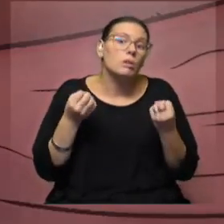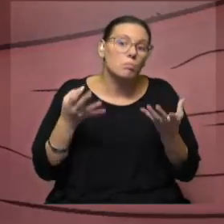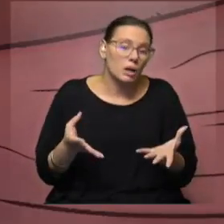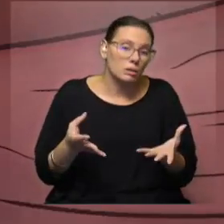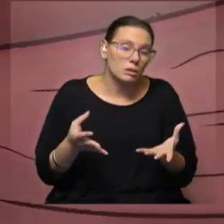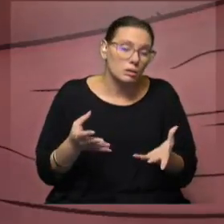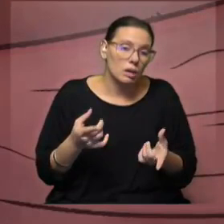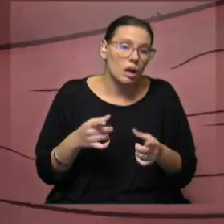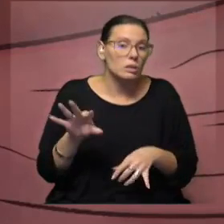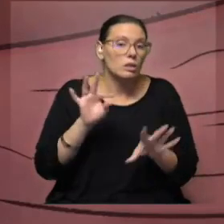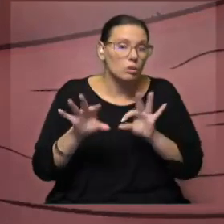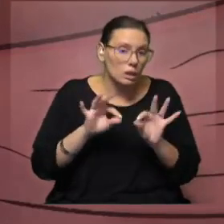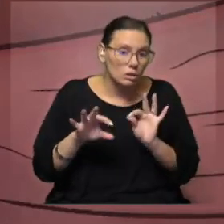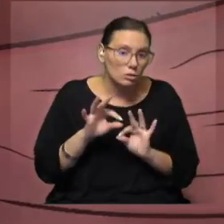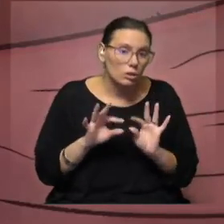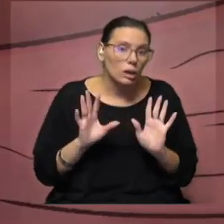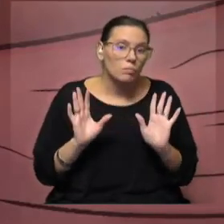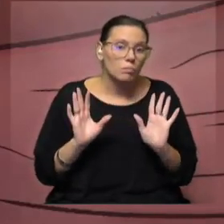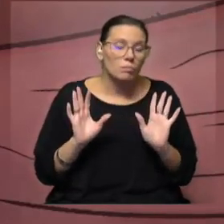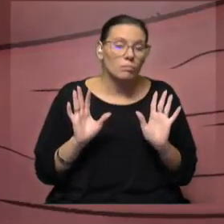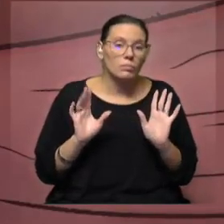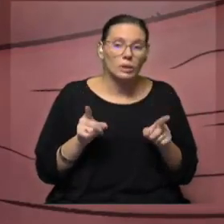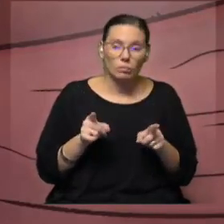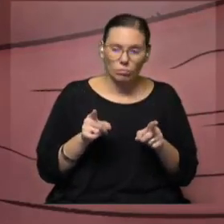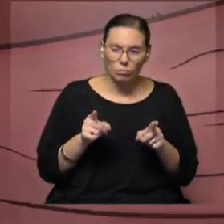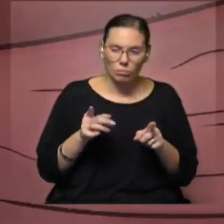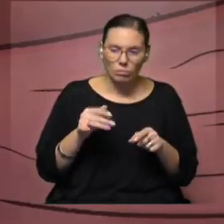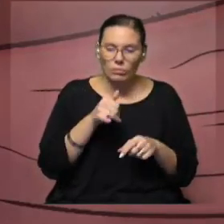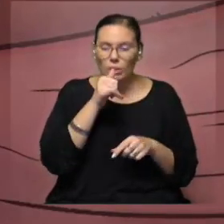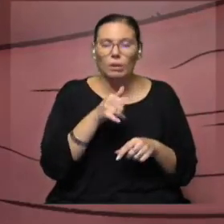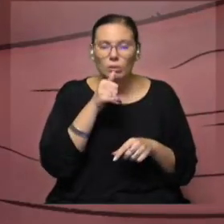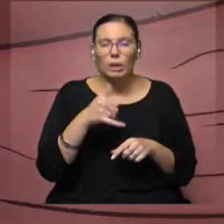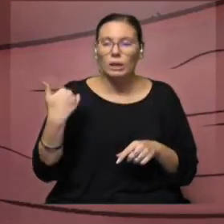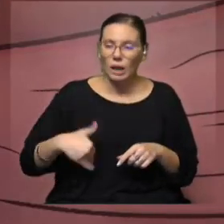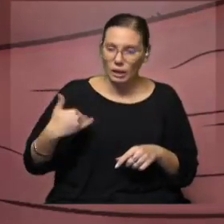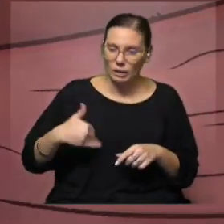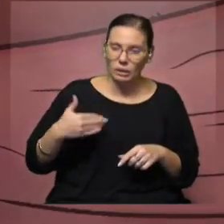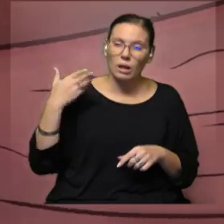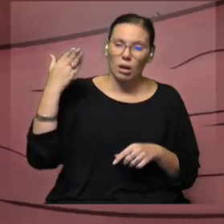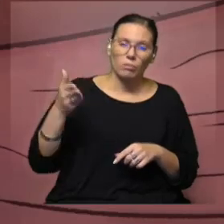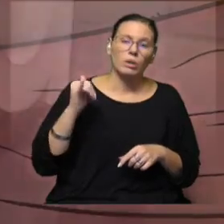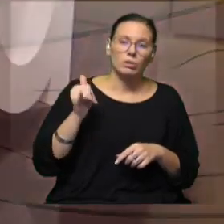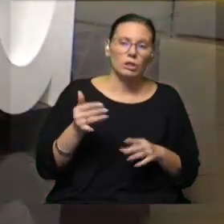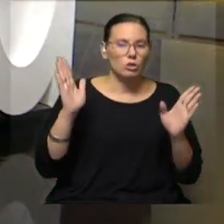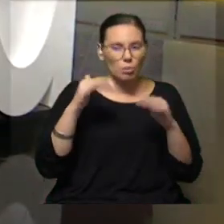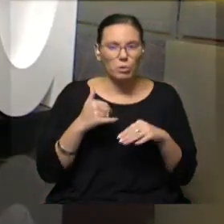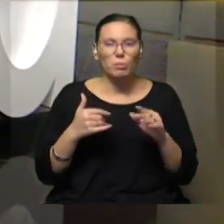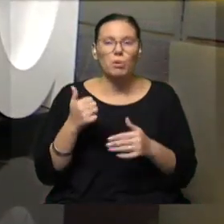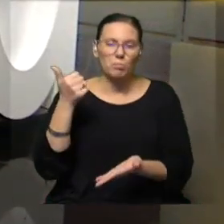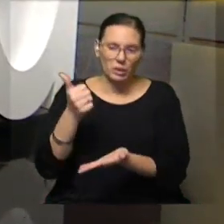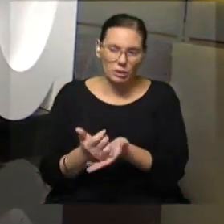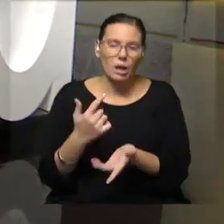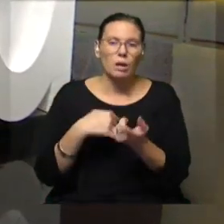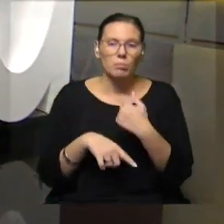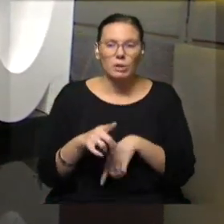cuál queda nominado, si... Estuvieron, uno hoy nos contaban fuera de cámara, en Argentina, ¿no? Sí, en eso no pudimos ir presencialmente, pero